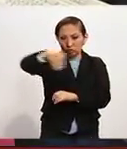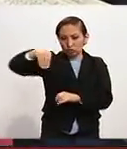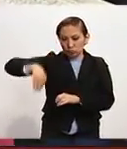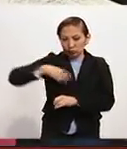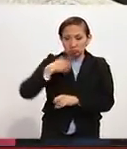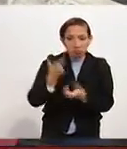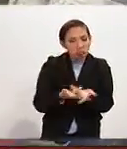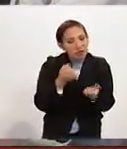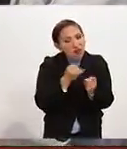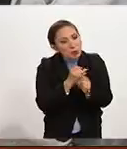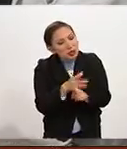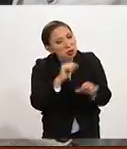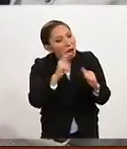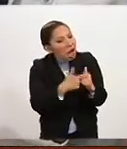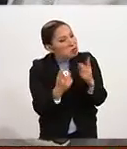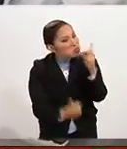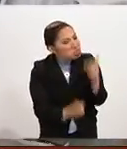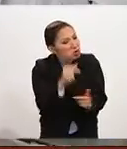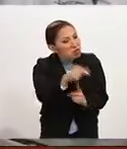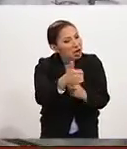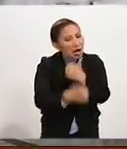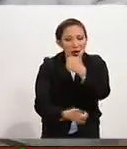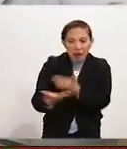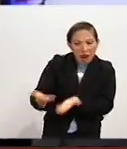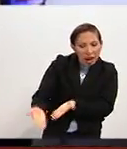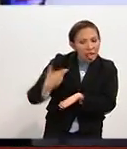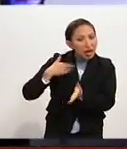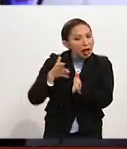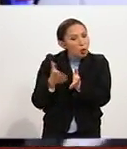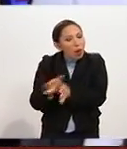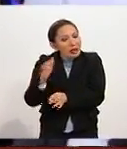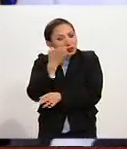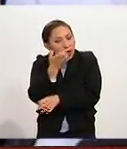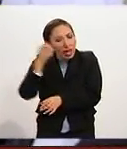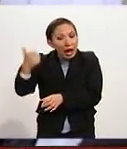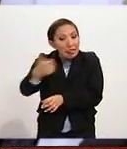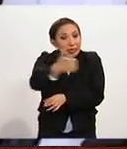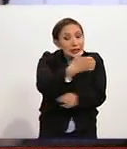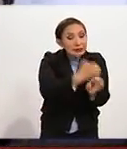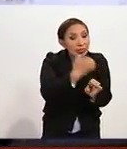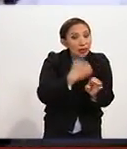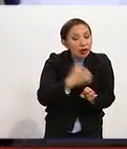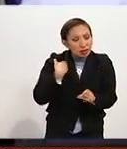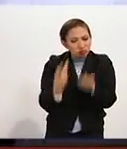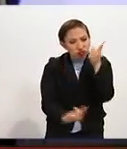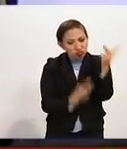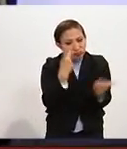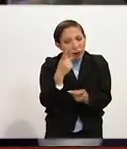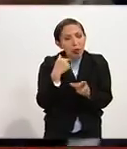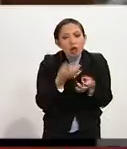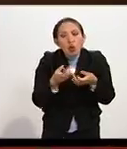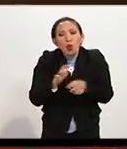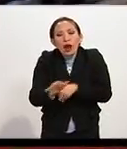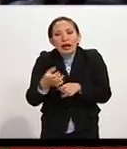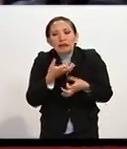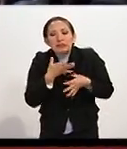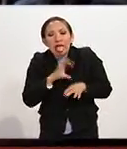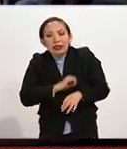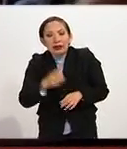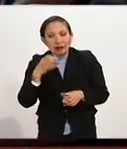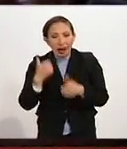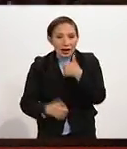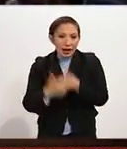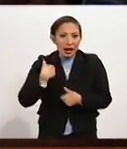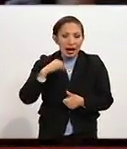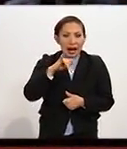se proporcionará información sobre todas las carreras, las opciones, estado por estado y test de orientación vocacional, con información de